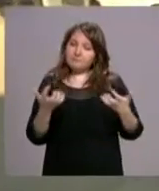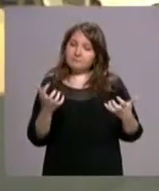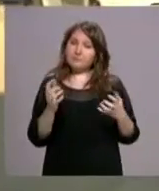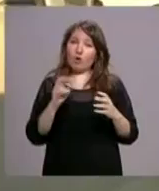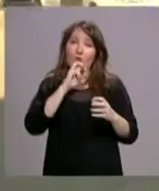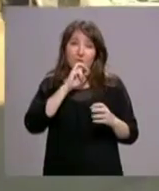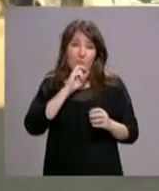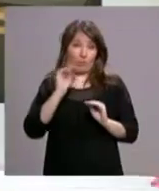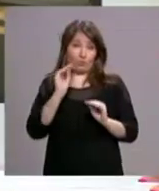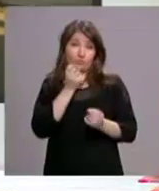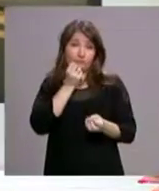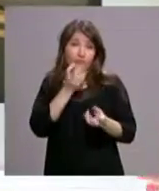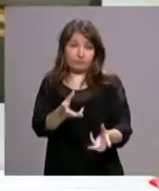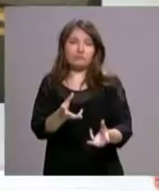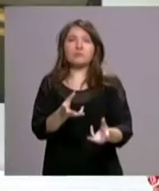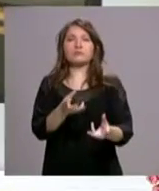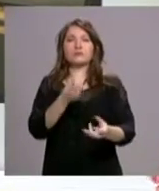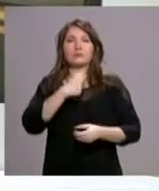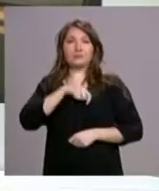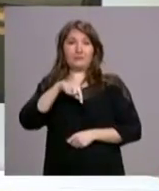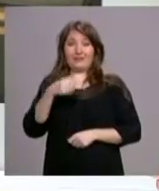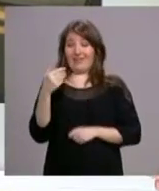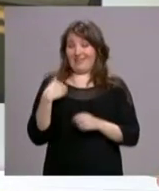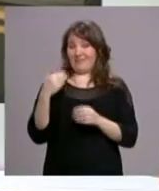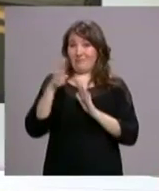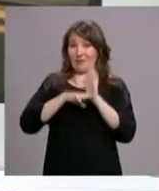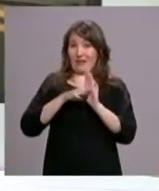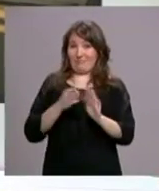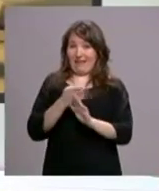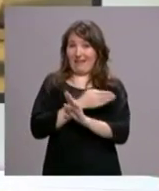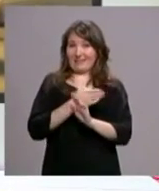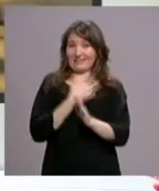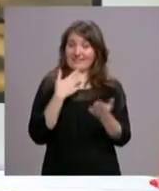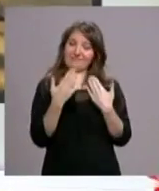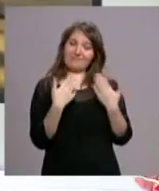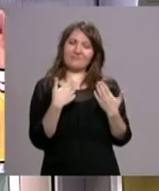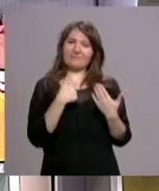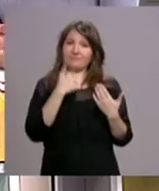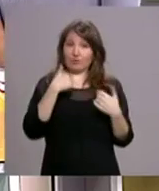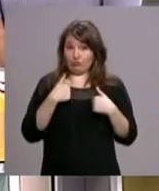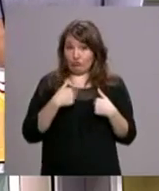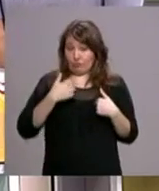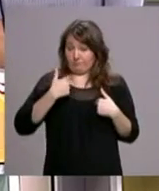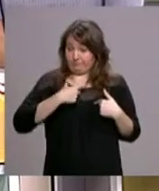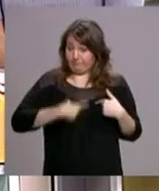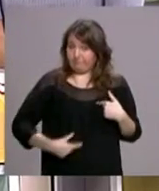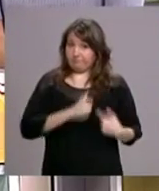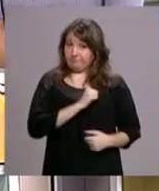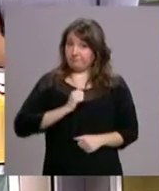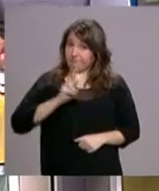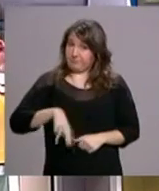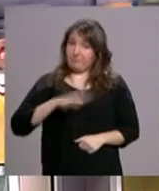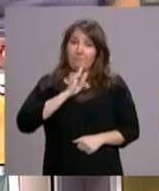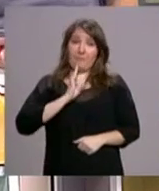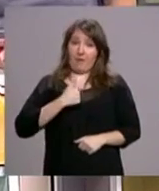los obispos, además, que dice, lo hemos comentado antes del programa, Rufino, yo como madre me